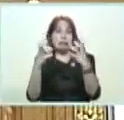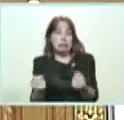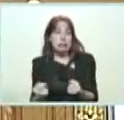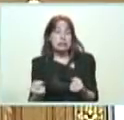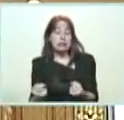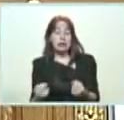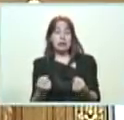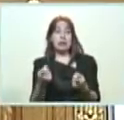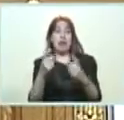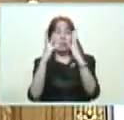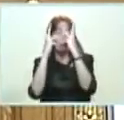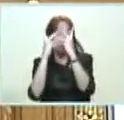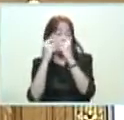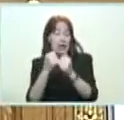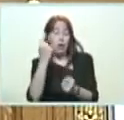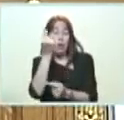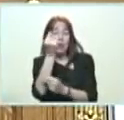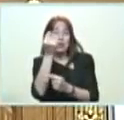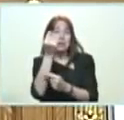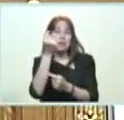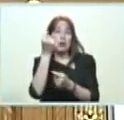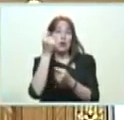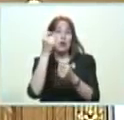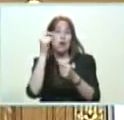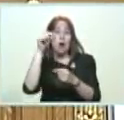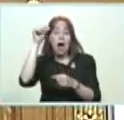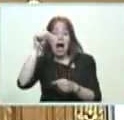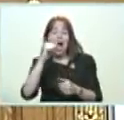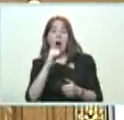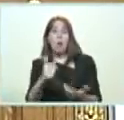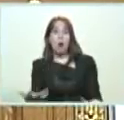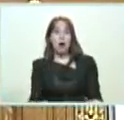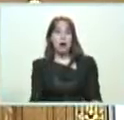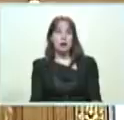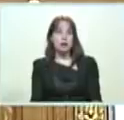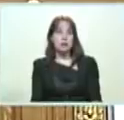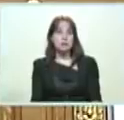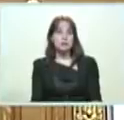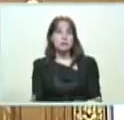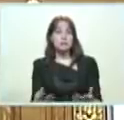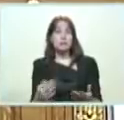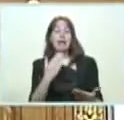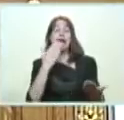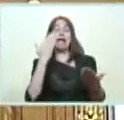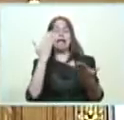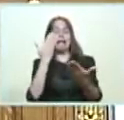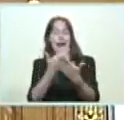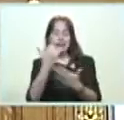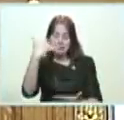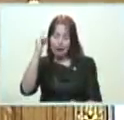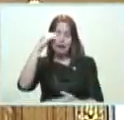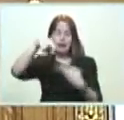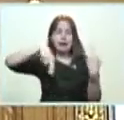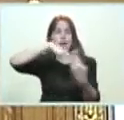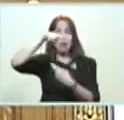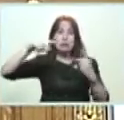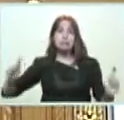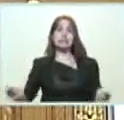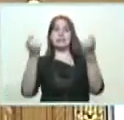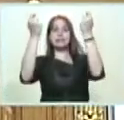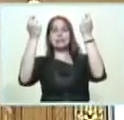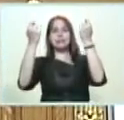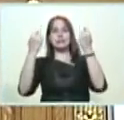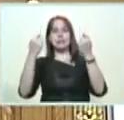Tuvimos que administrar hasta la última gotica de agua en el Guri. Y gracias a que hay una revolución, salimos